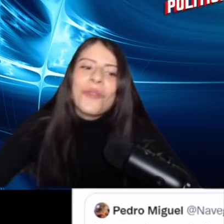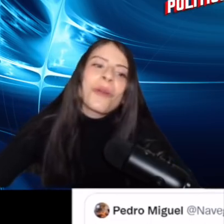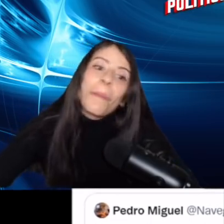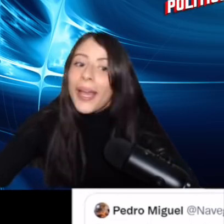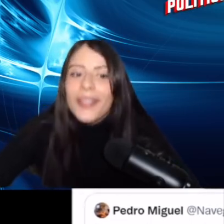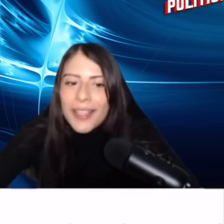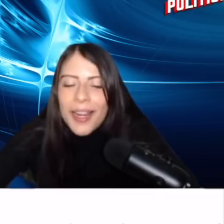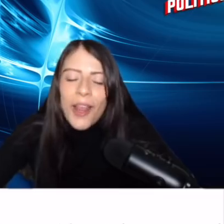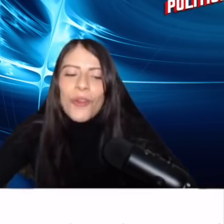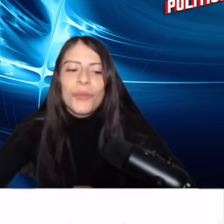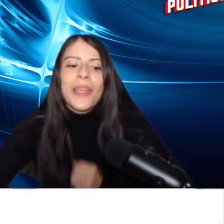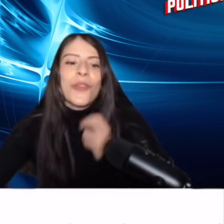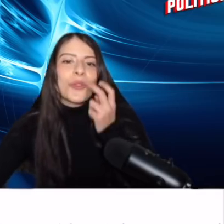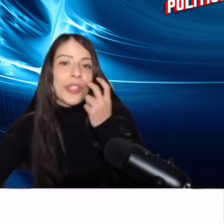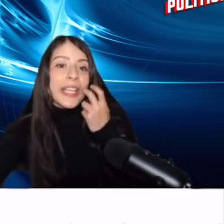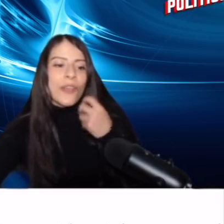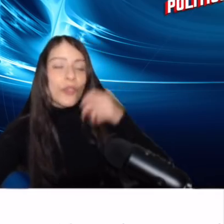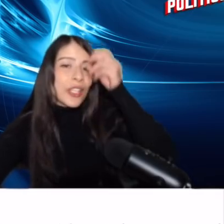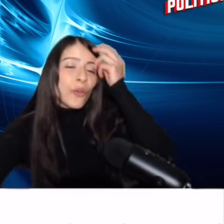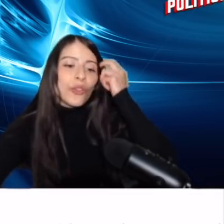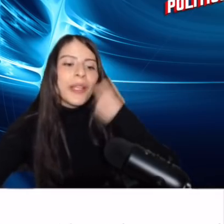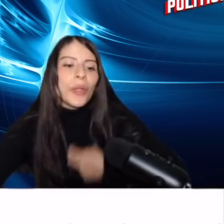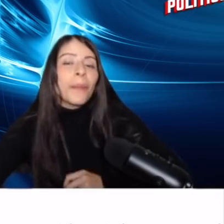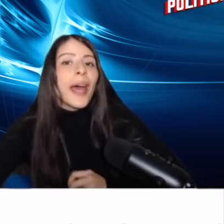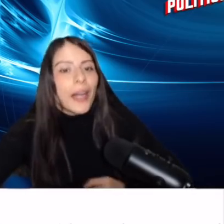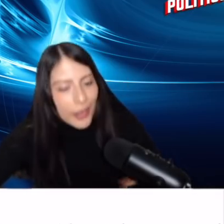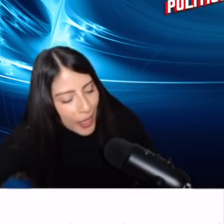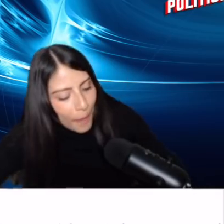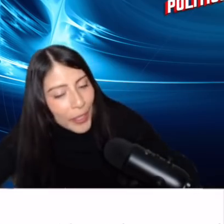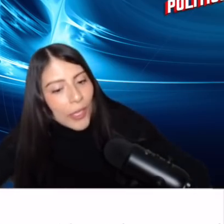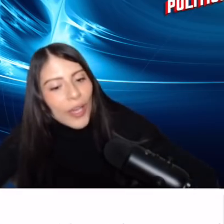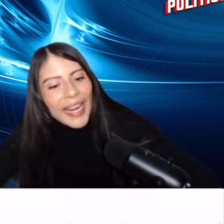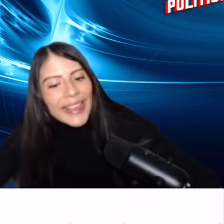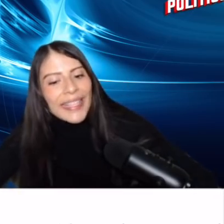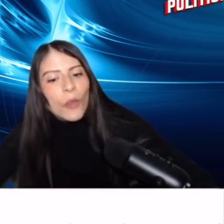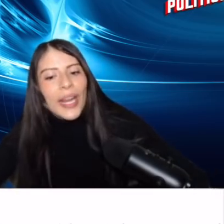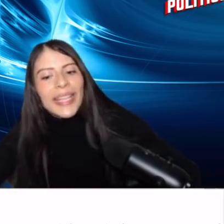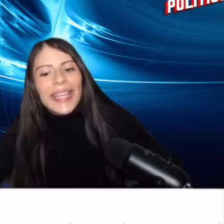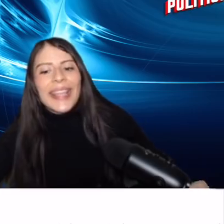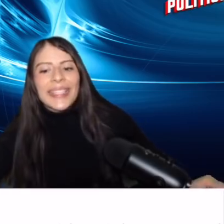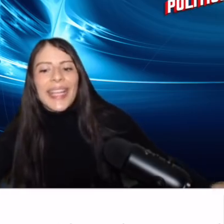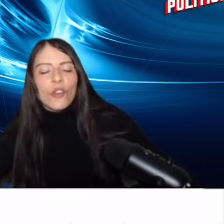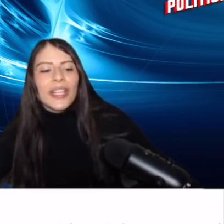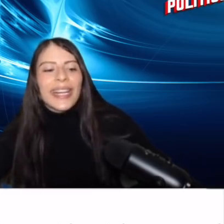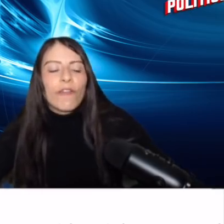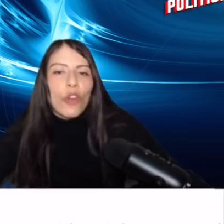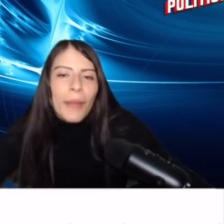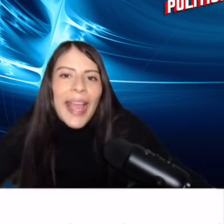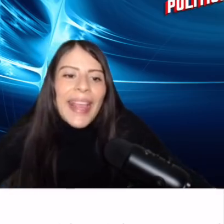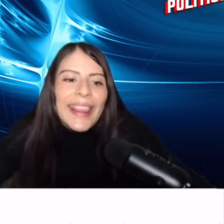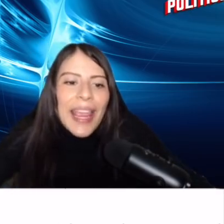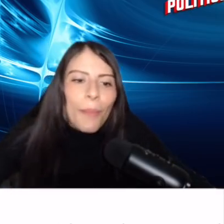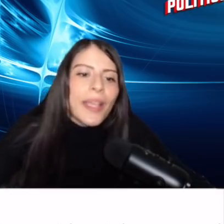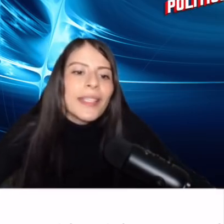que no comparten los medios gringos. Incluso Manuel Bartlett, México caerá en dictadura eléctrica de extranjeros sin